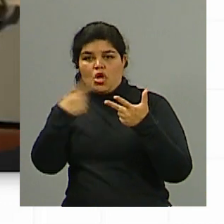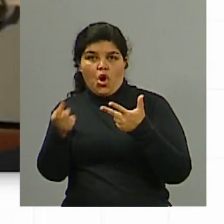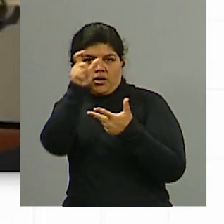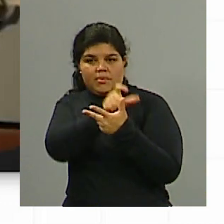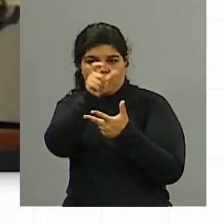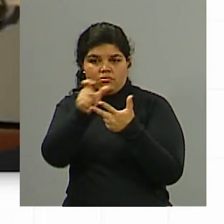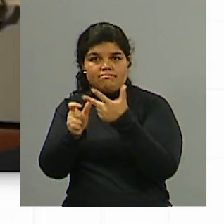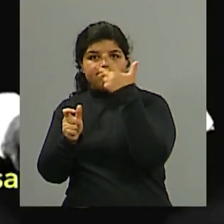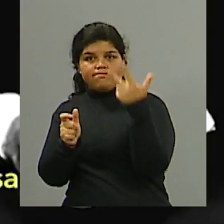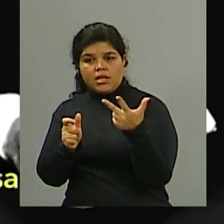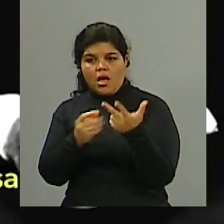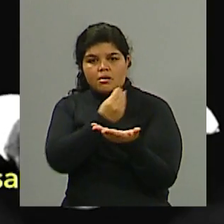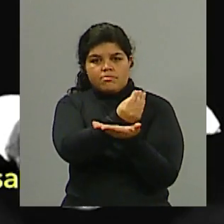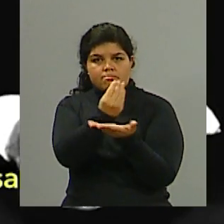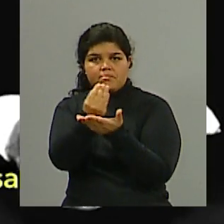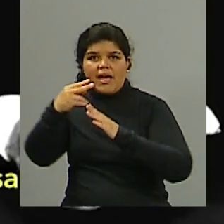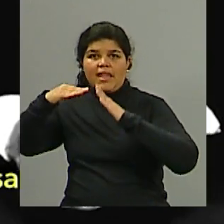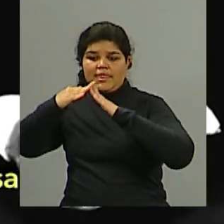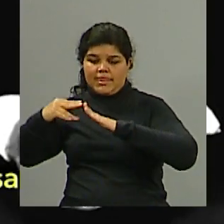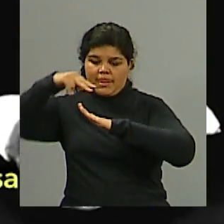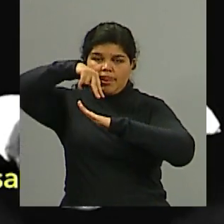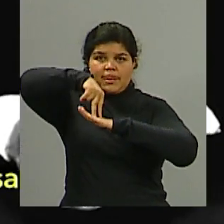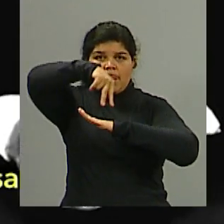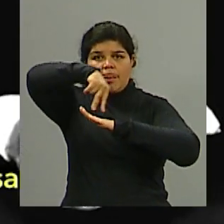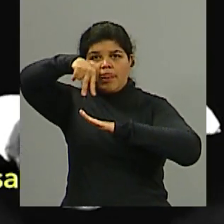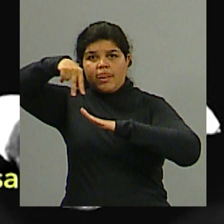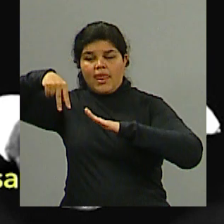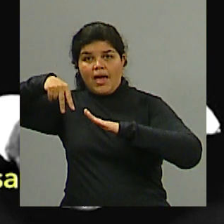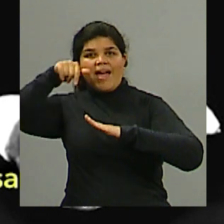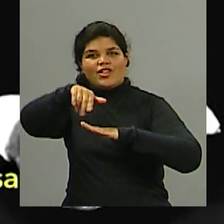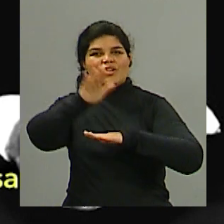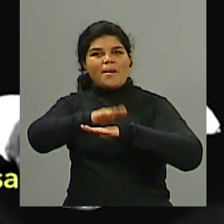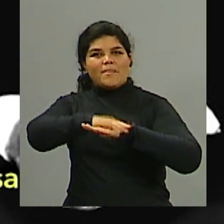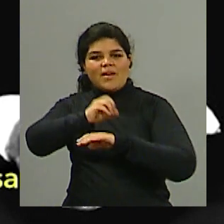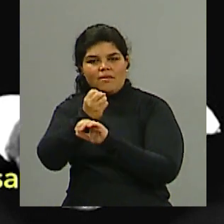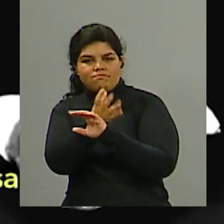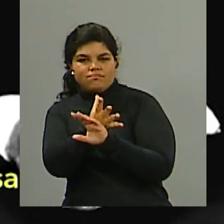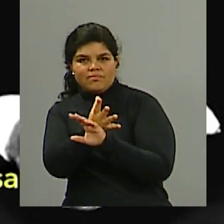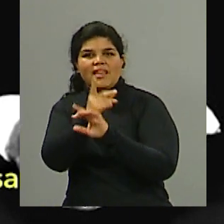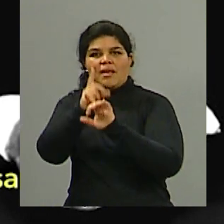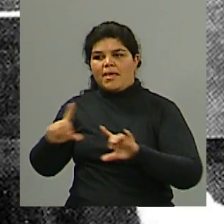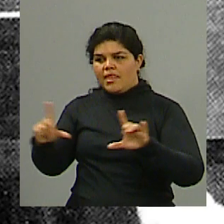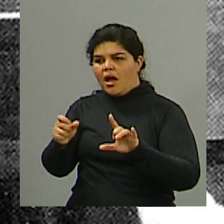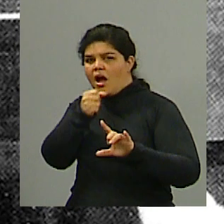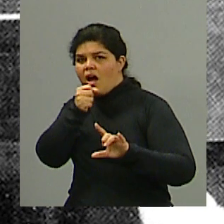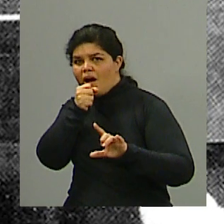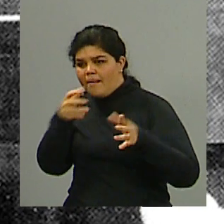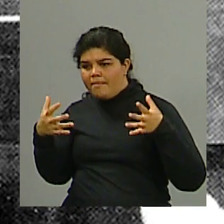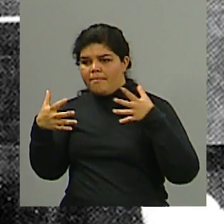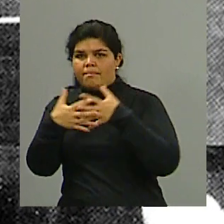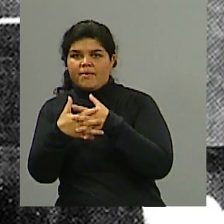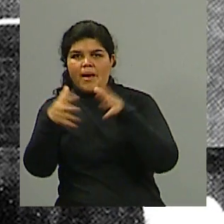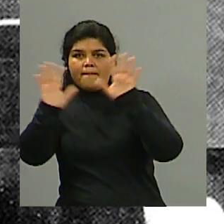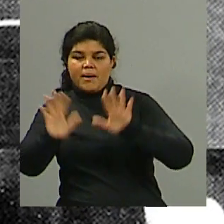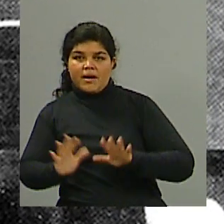un apasionado de la comunicación, totalmente apasionado, y trajo desde Francia algunos elementos porque lo enviaron a